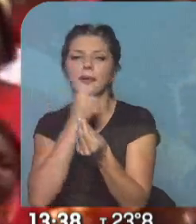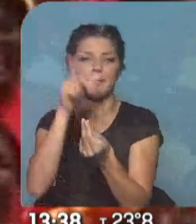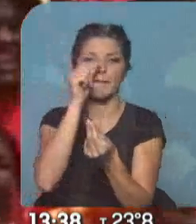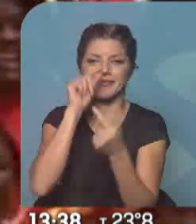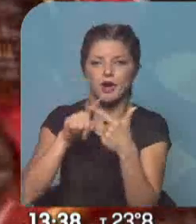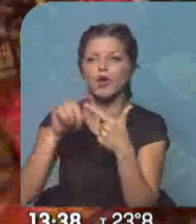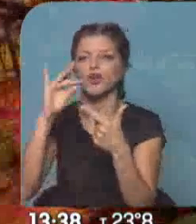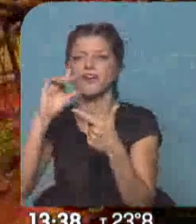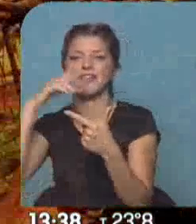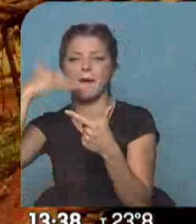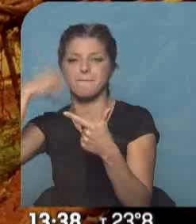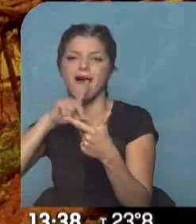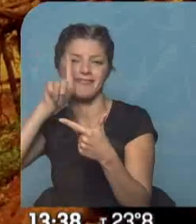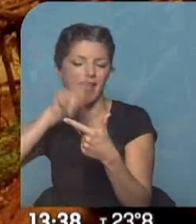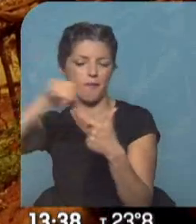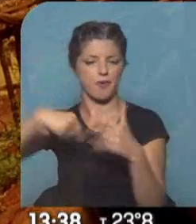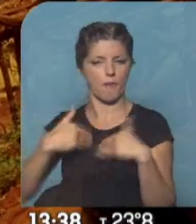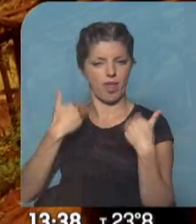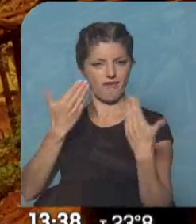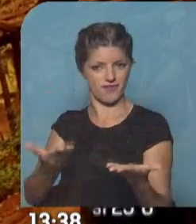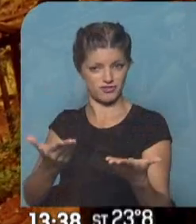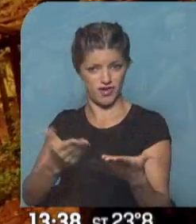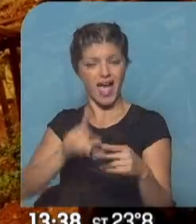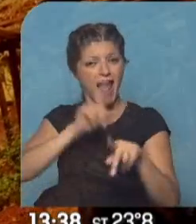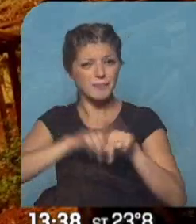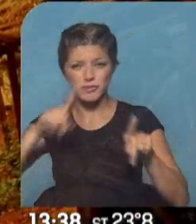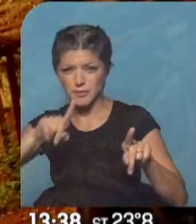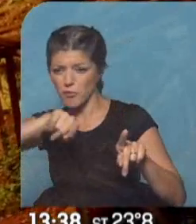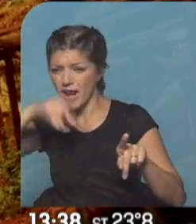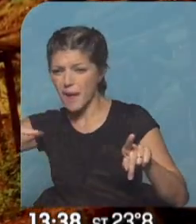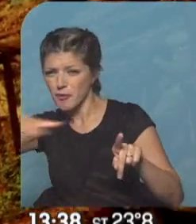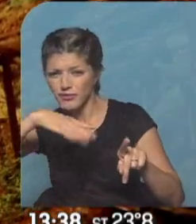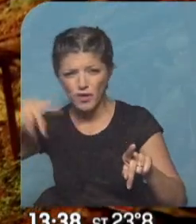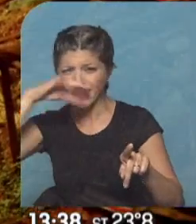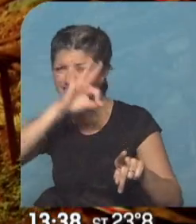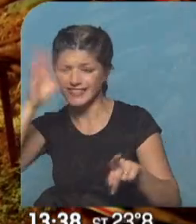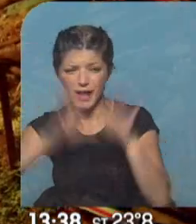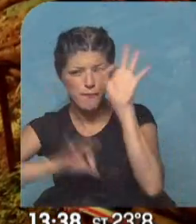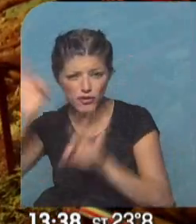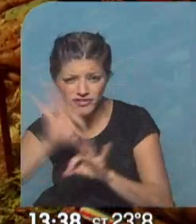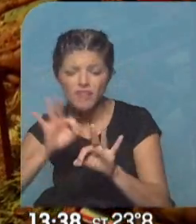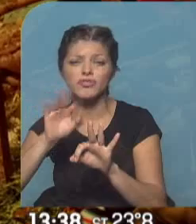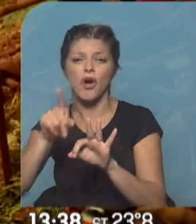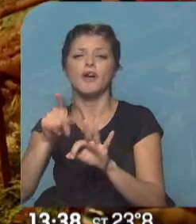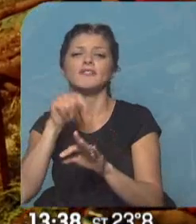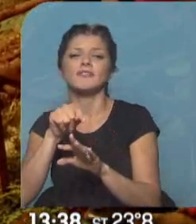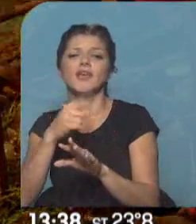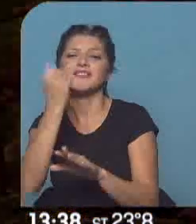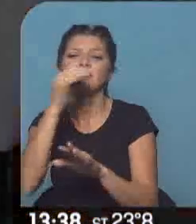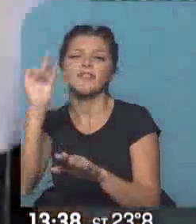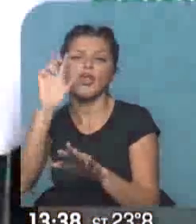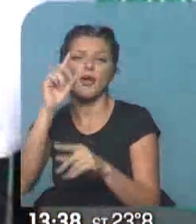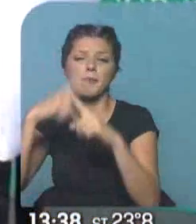petróleo y los diamantes, mientras alrededor del 70% de la población vive con menos de $60